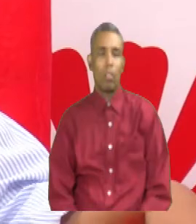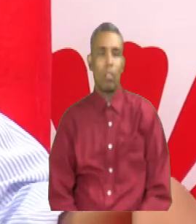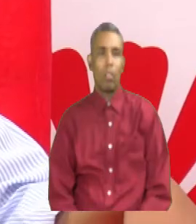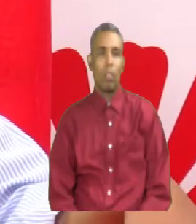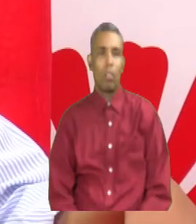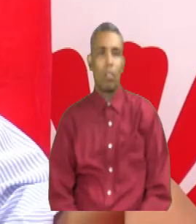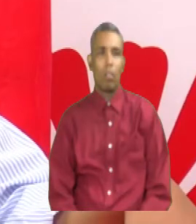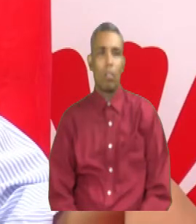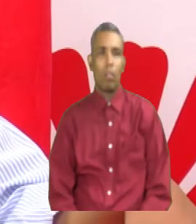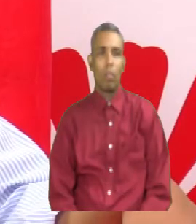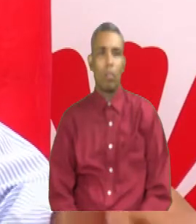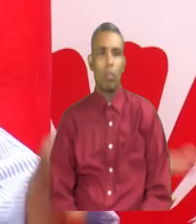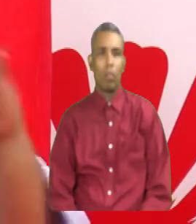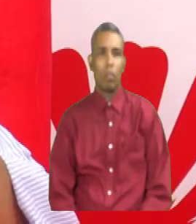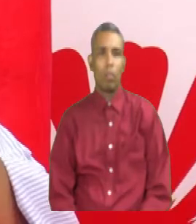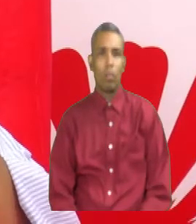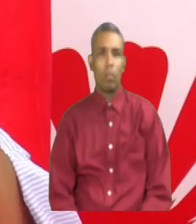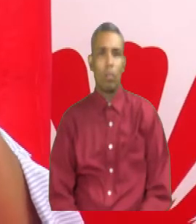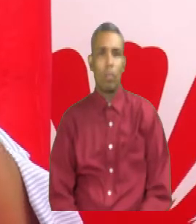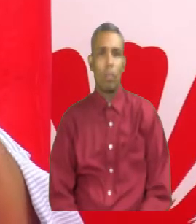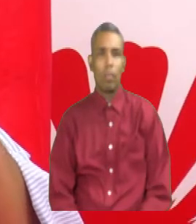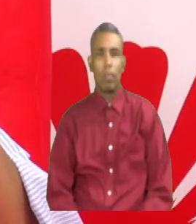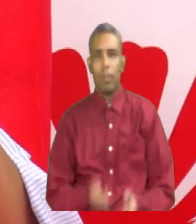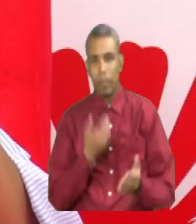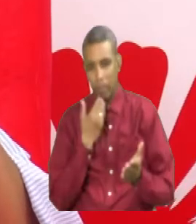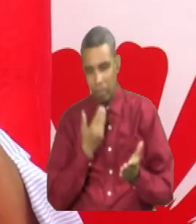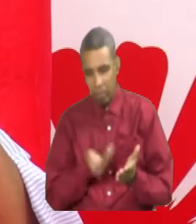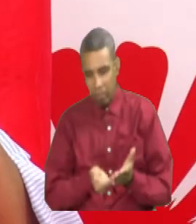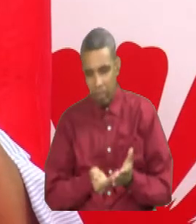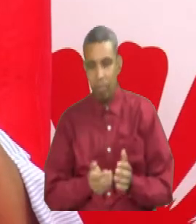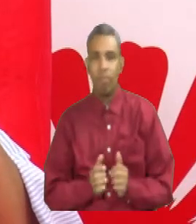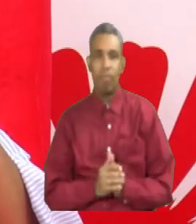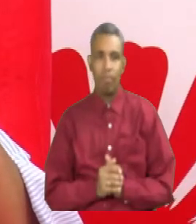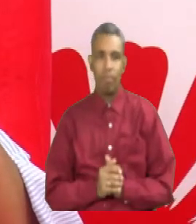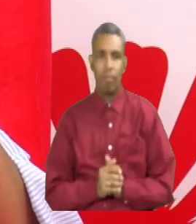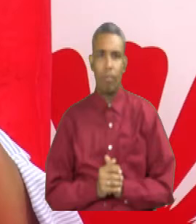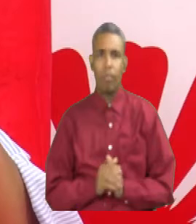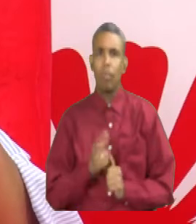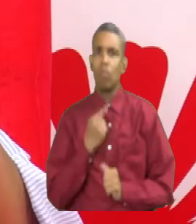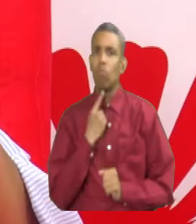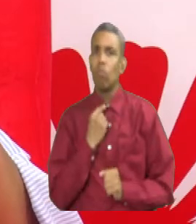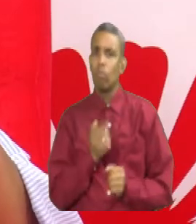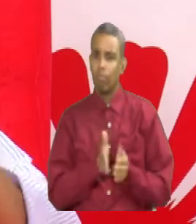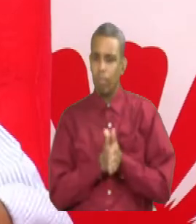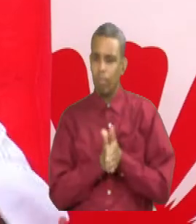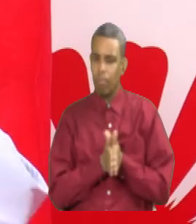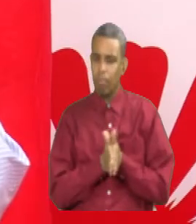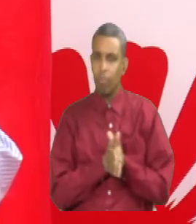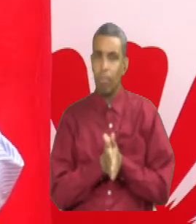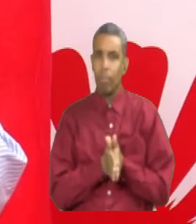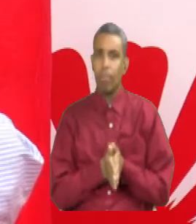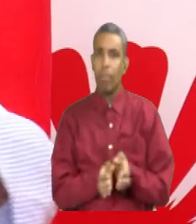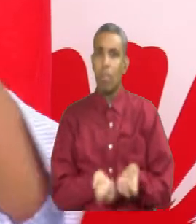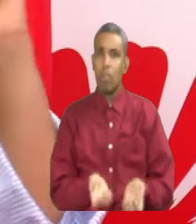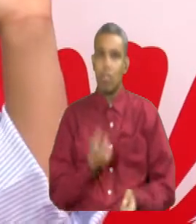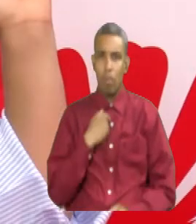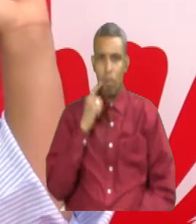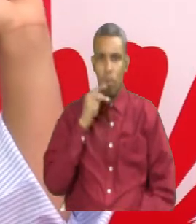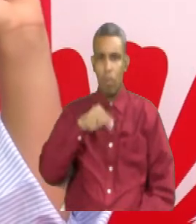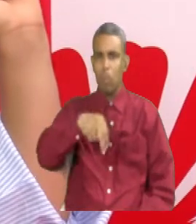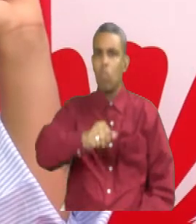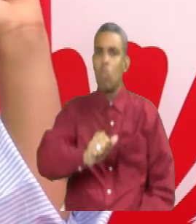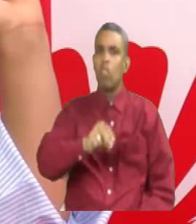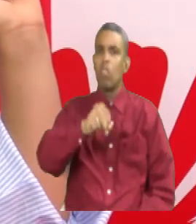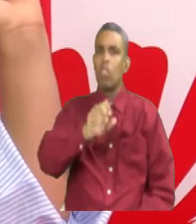Gracias por continuar con nosotros aquí en casa. ¿Y a quién no le encanta el chocolate? Así que Nani Ideas Mar nos trae cómo preparar